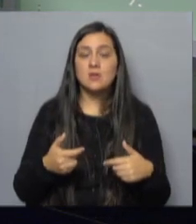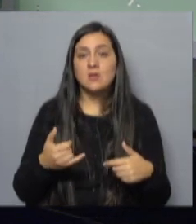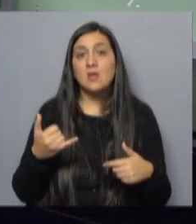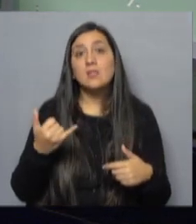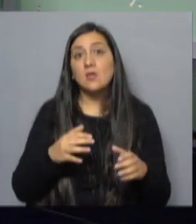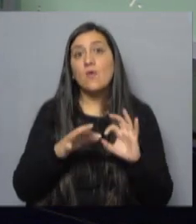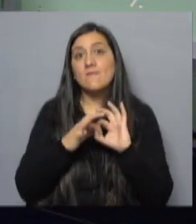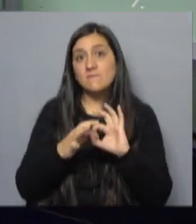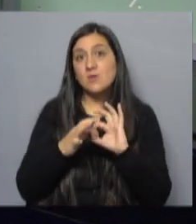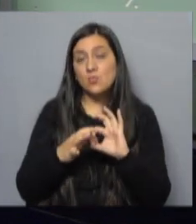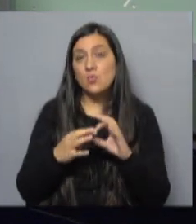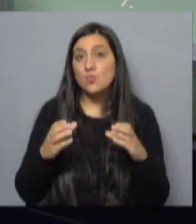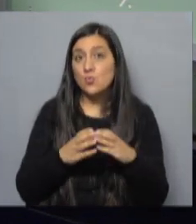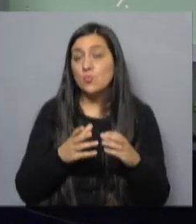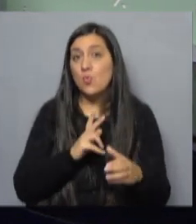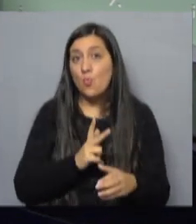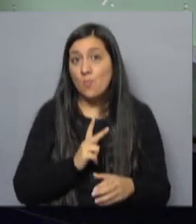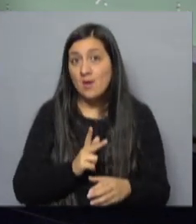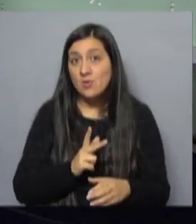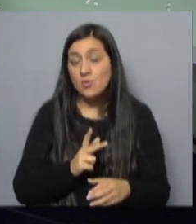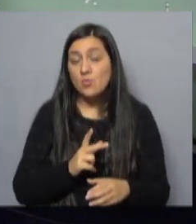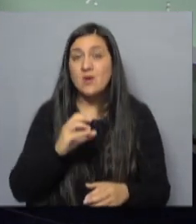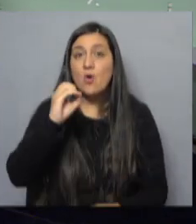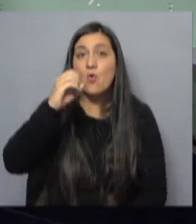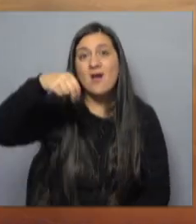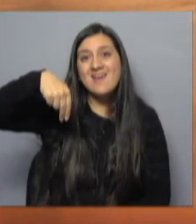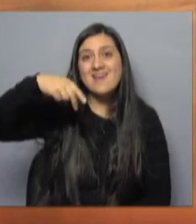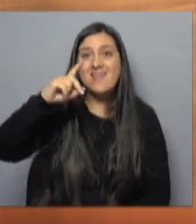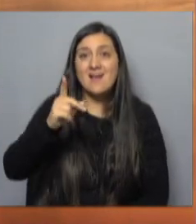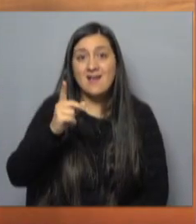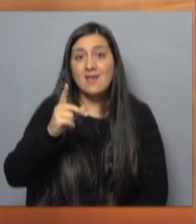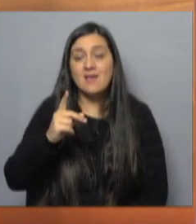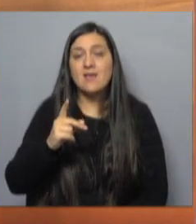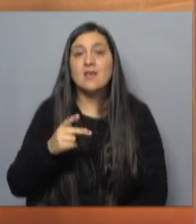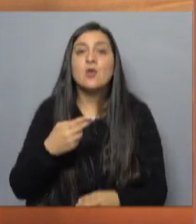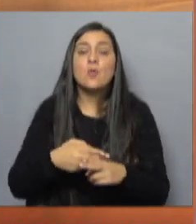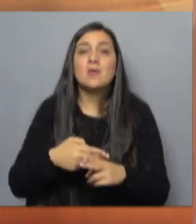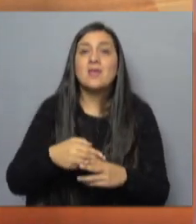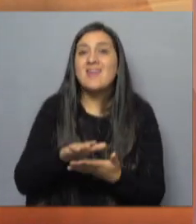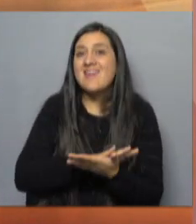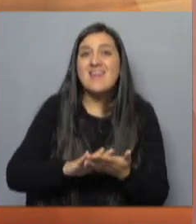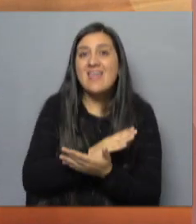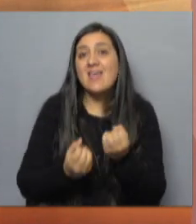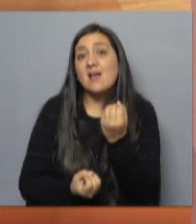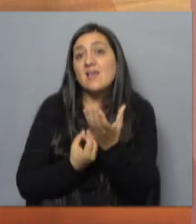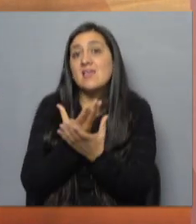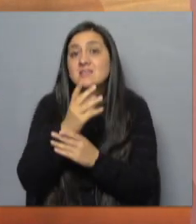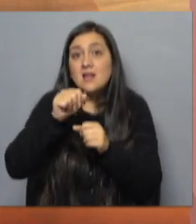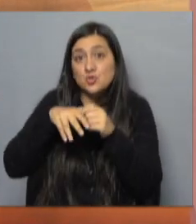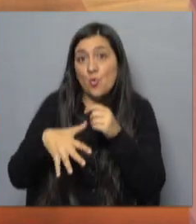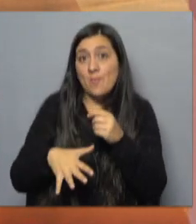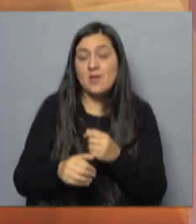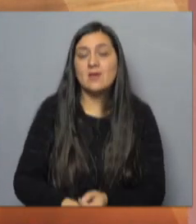el vínculo con un grupo humano, Nada Crece a la Sombra, una ONG, que la habrán sentido nombrar. Sí. Y desde que salí